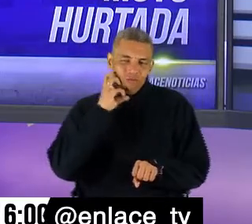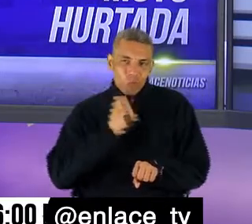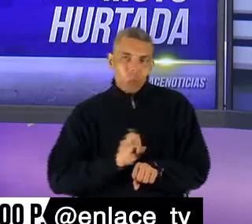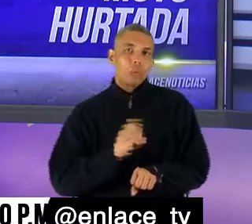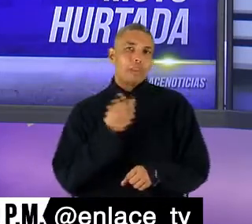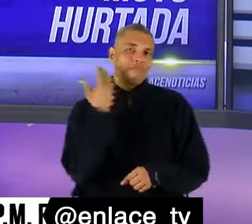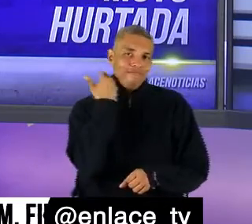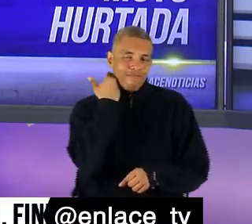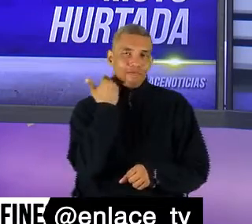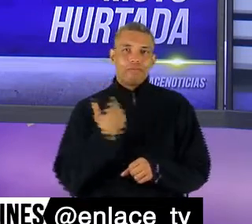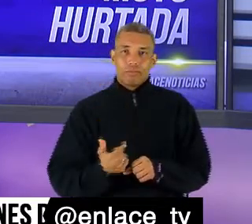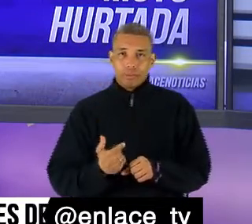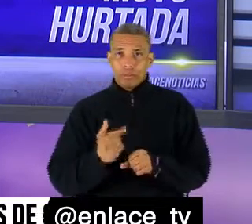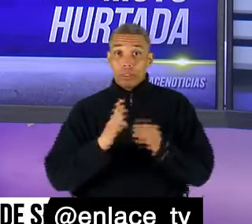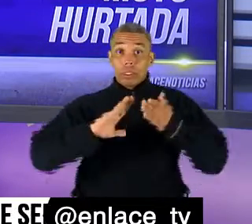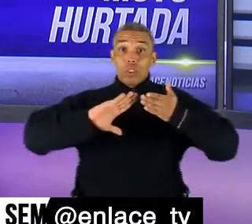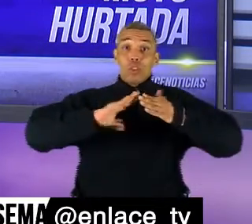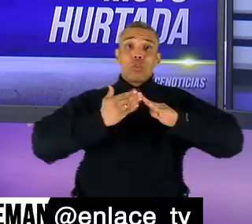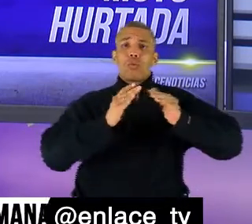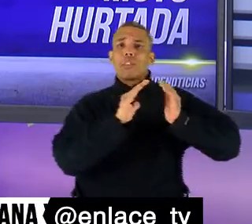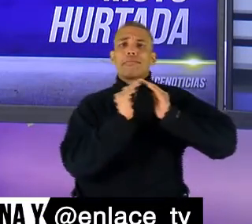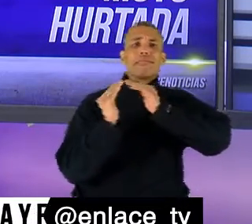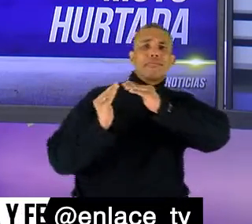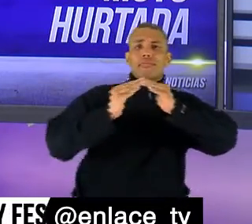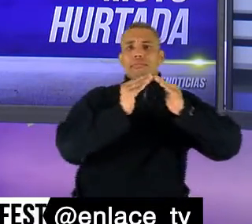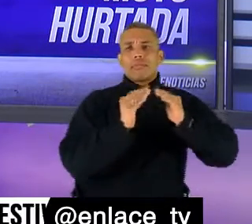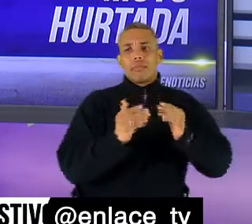del Pueblo. Vecinos del sector solicitan poner en